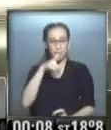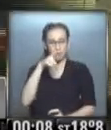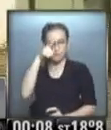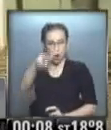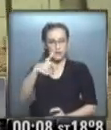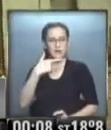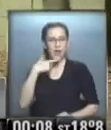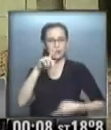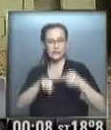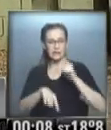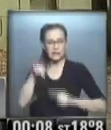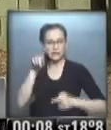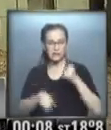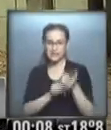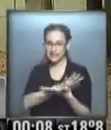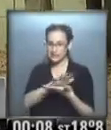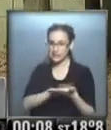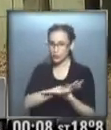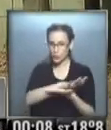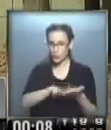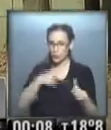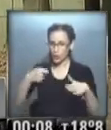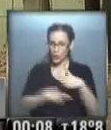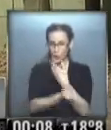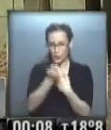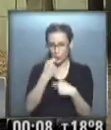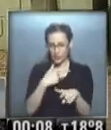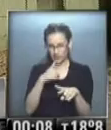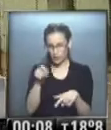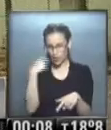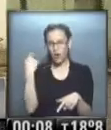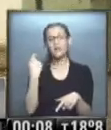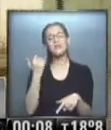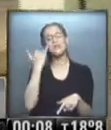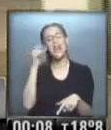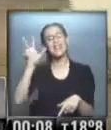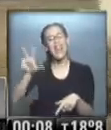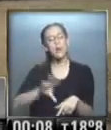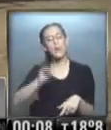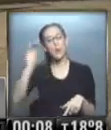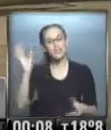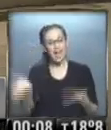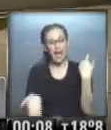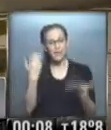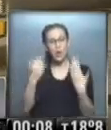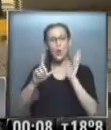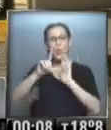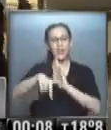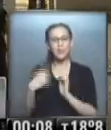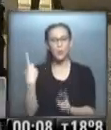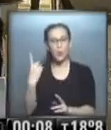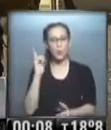policial con una red de narcotraficantes. Se trató del tercer allanamiento realizado en un mes, dispuesto por el fiscal federal